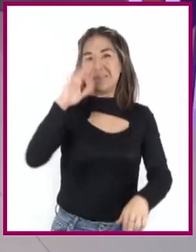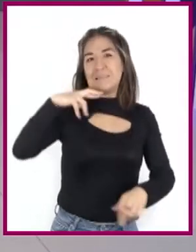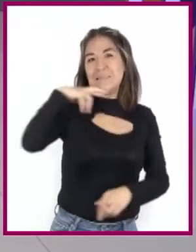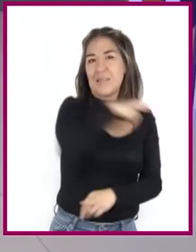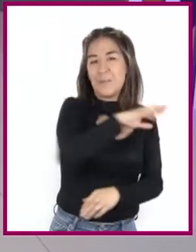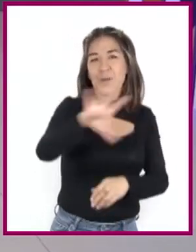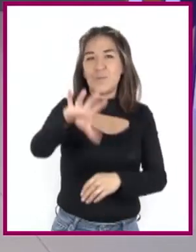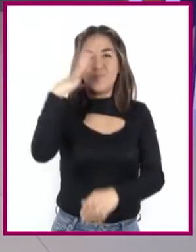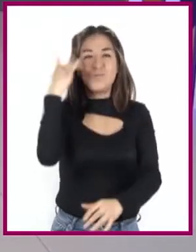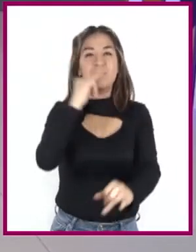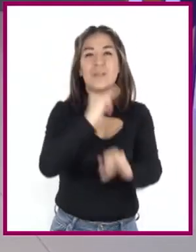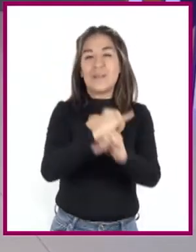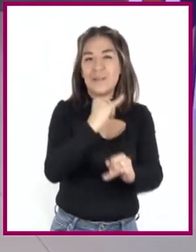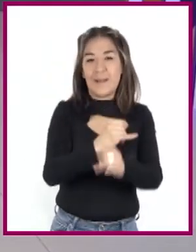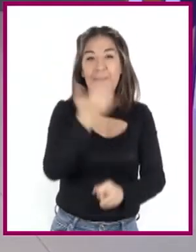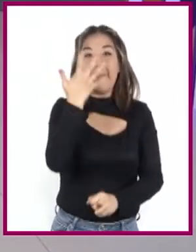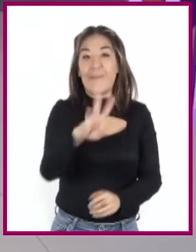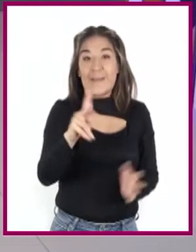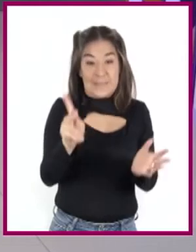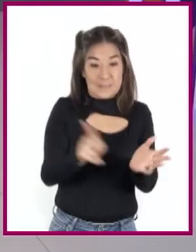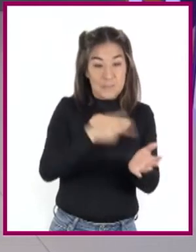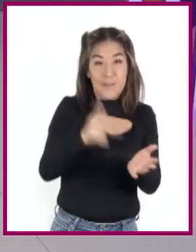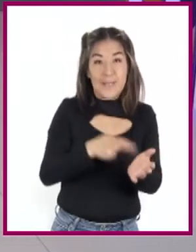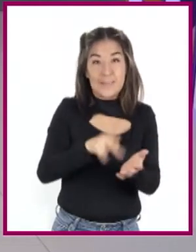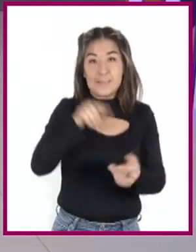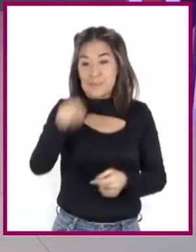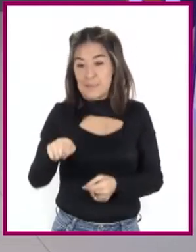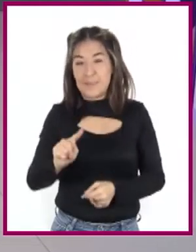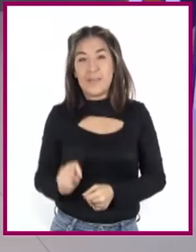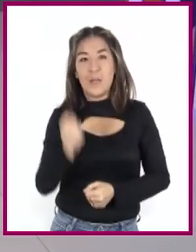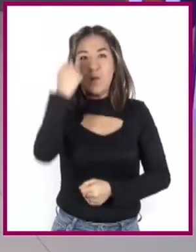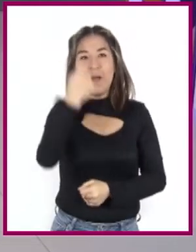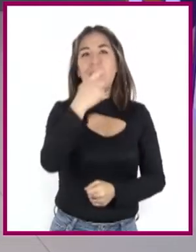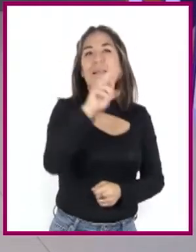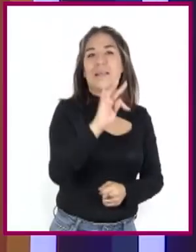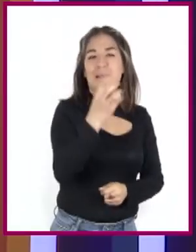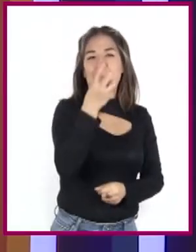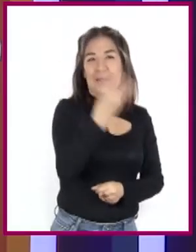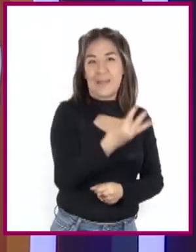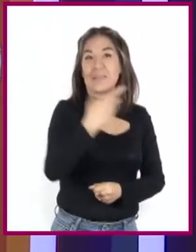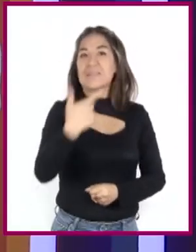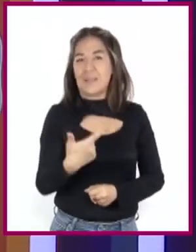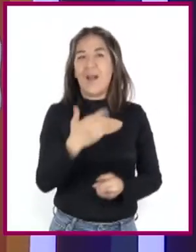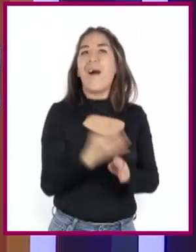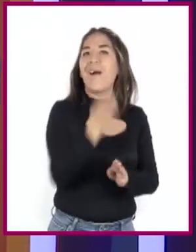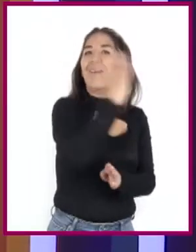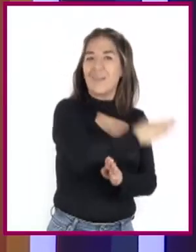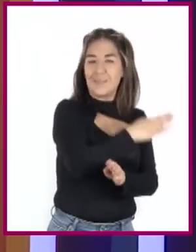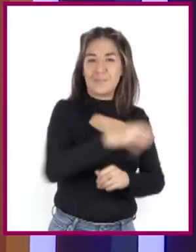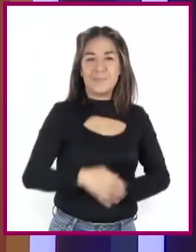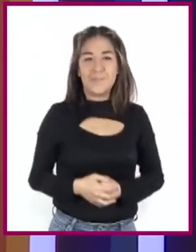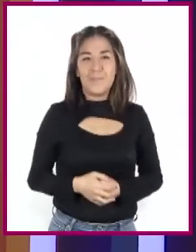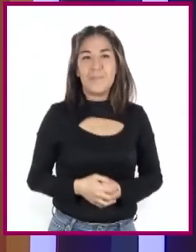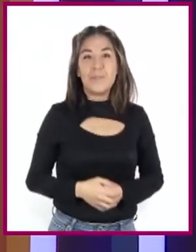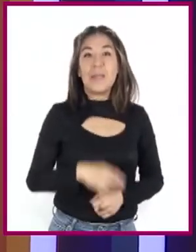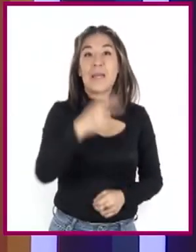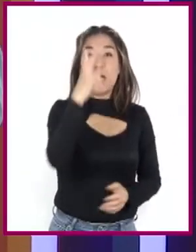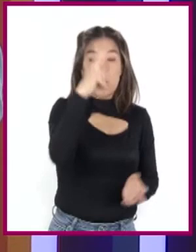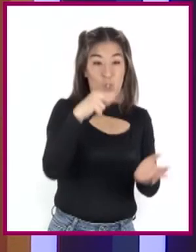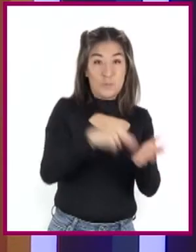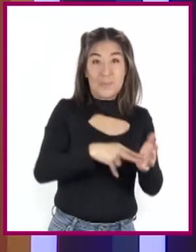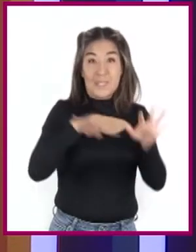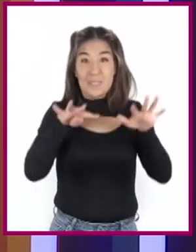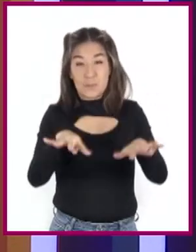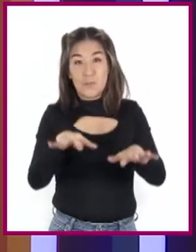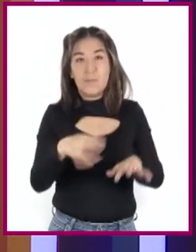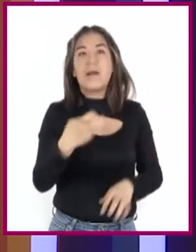velocidad hasta 10 veces sobre tecnologías 3G existentes. Para el año 2019 se